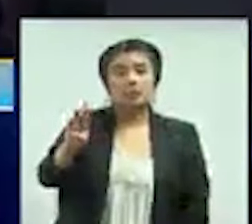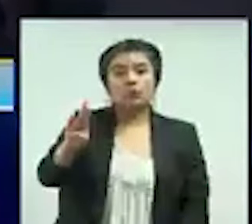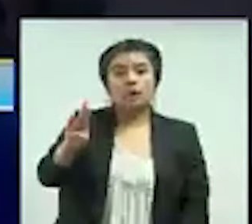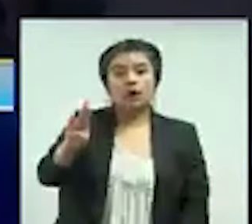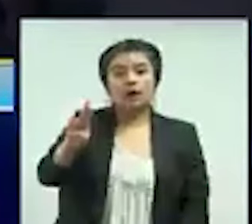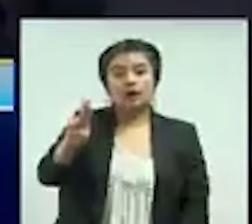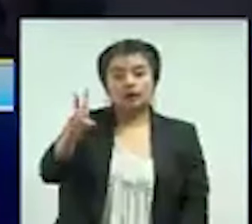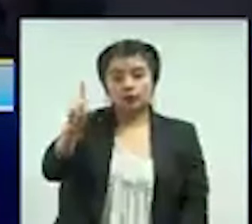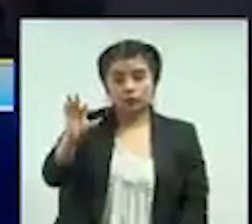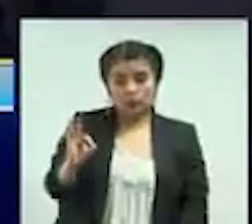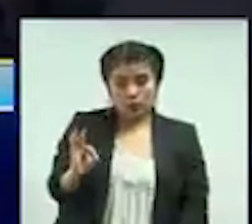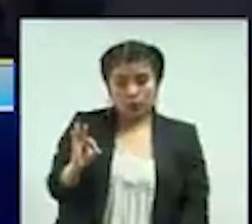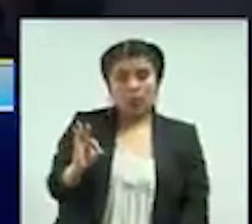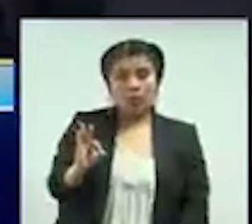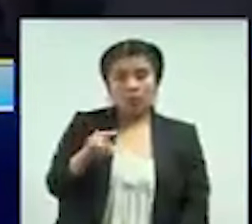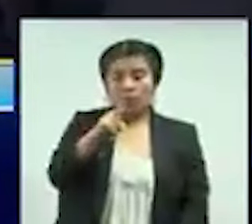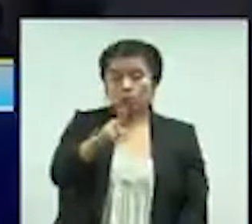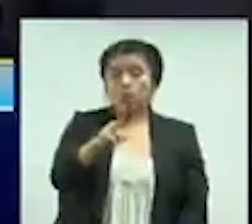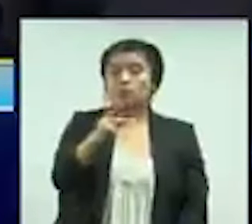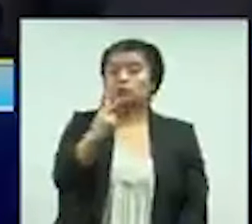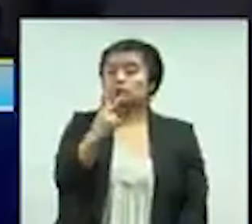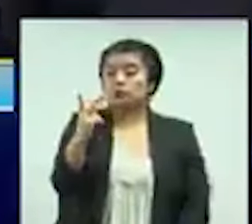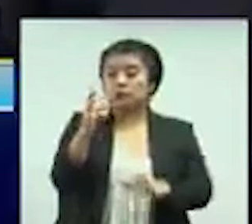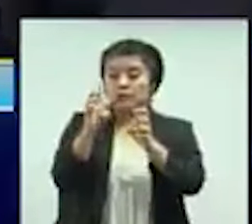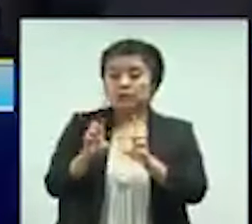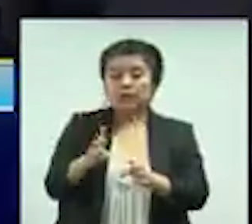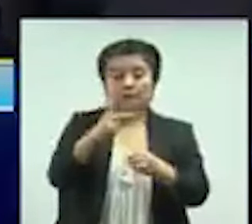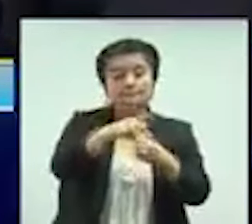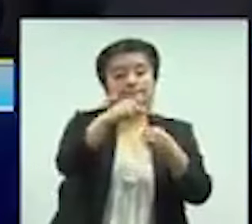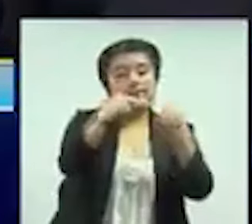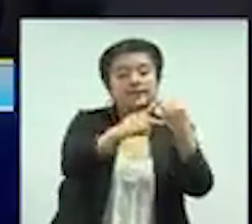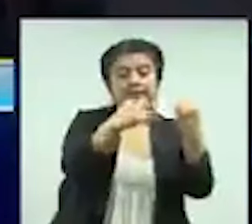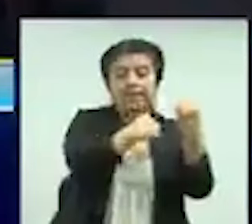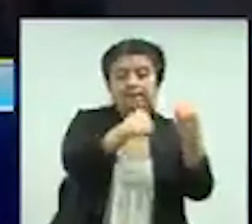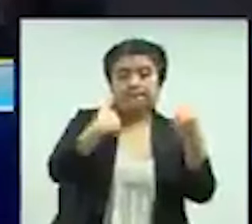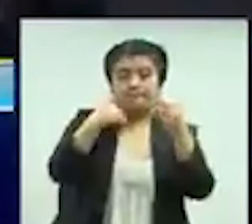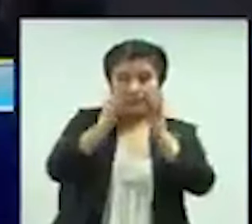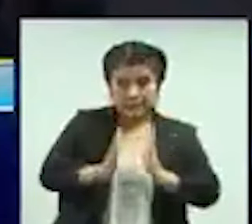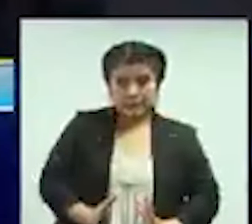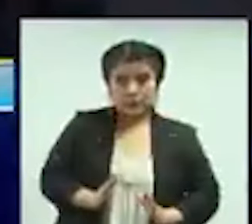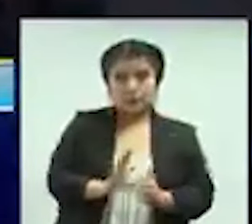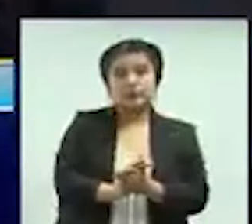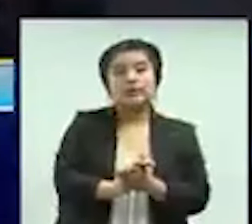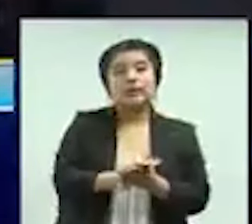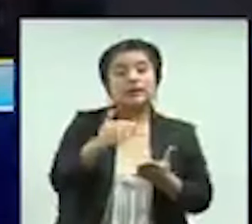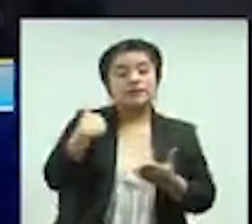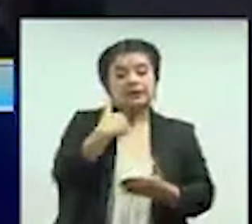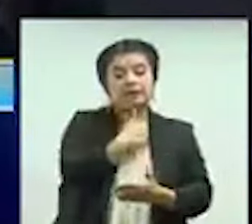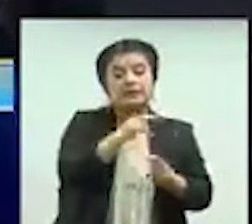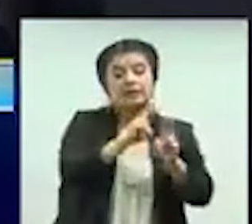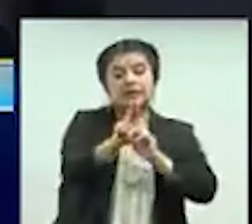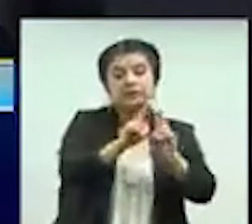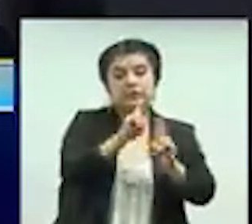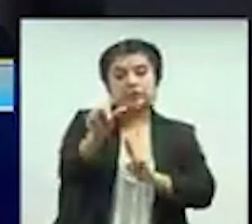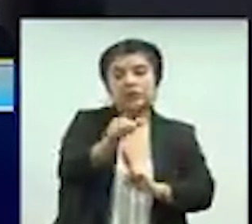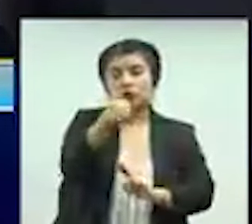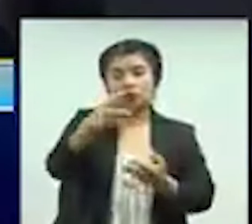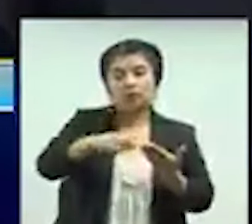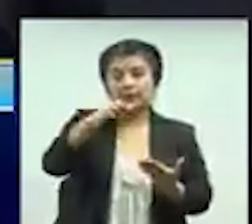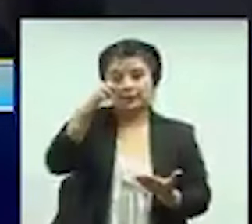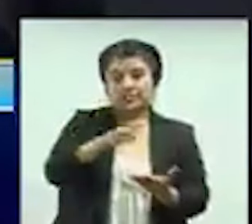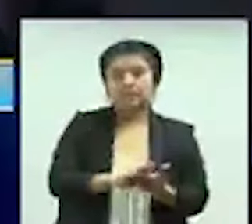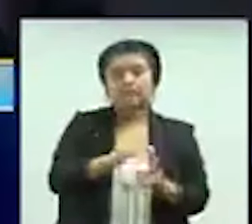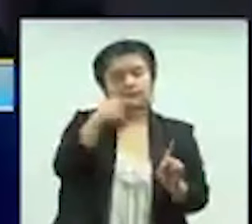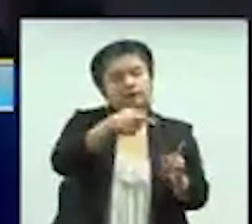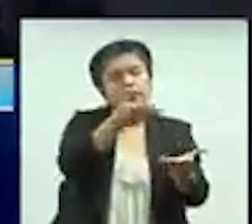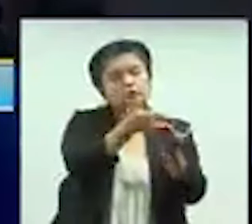Escobedo Sanabria, ambos viceministros de Relaciones Exteriores. En virtud de lo anterior, se realiza llamado a votación sobre la